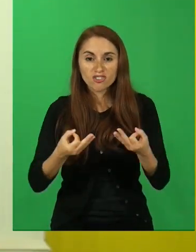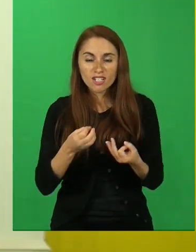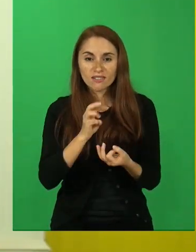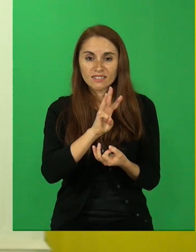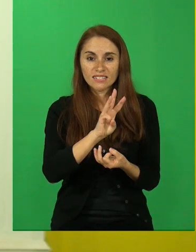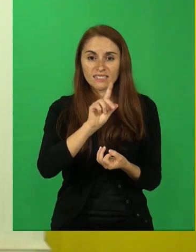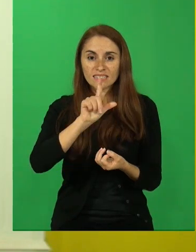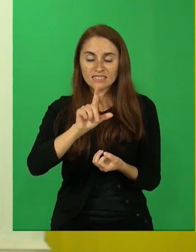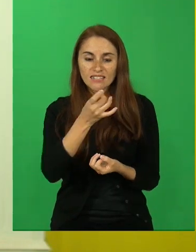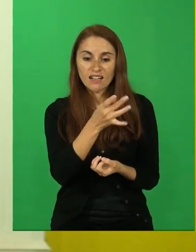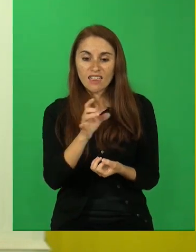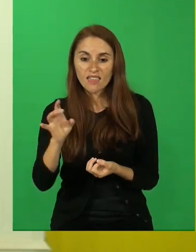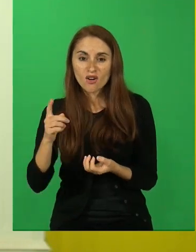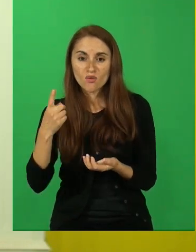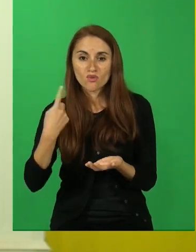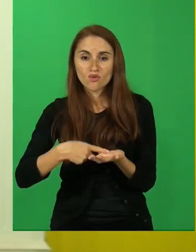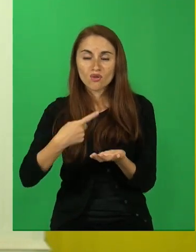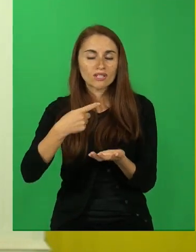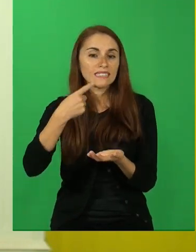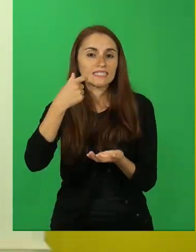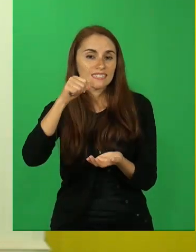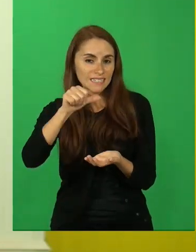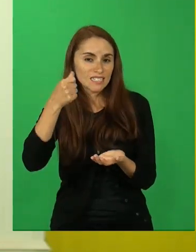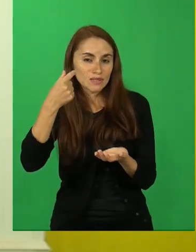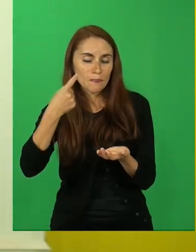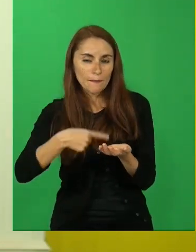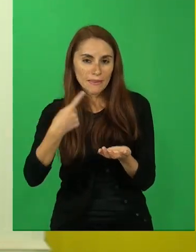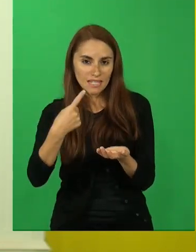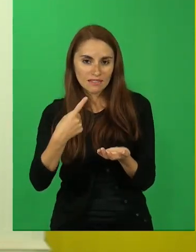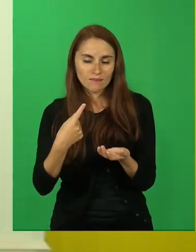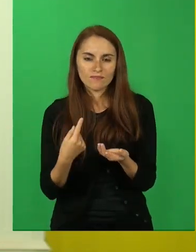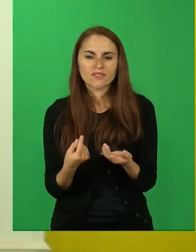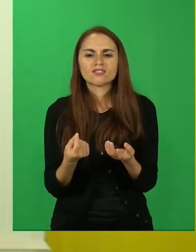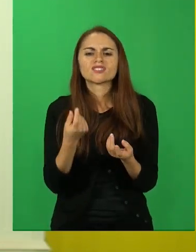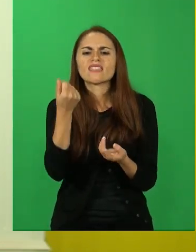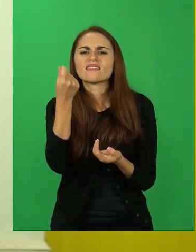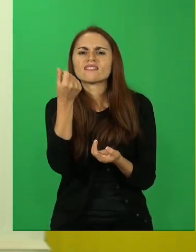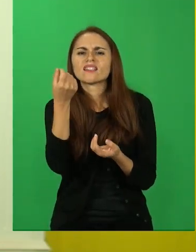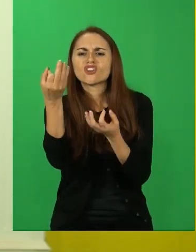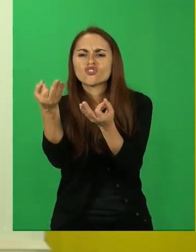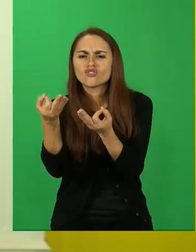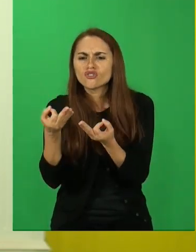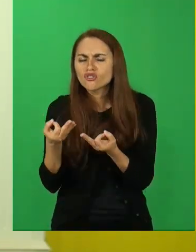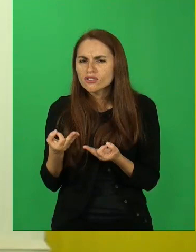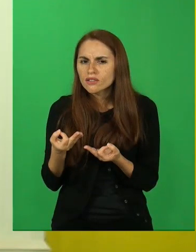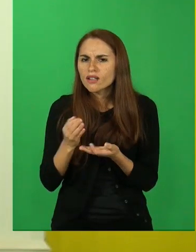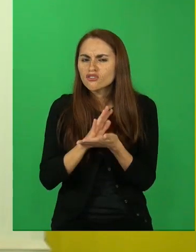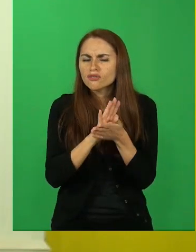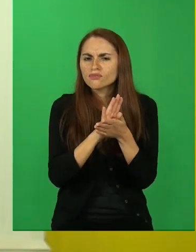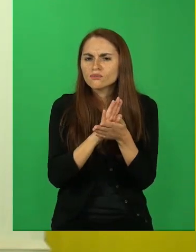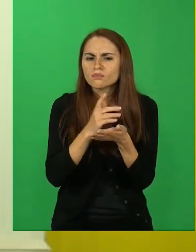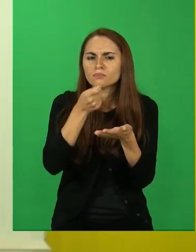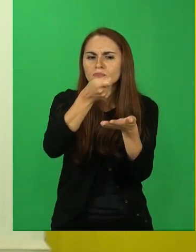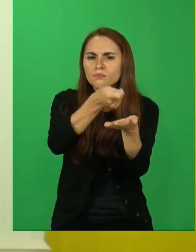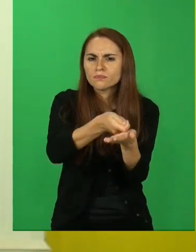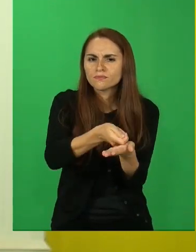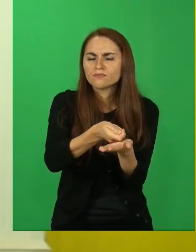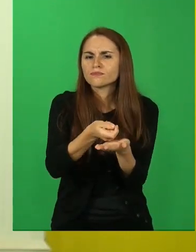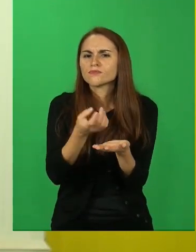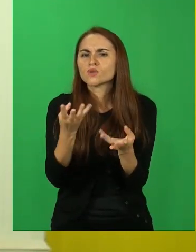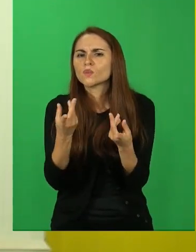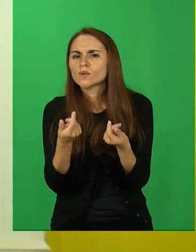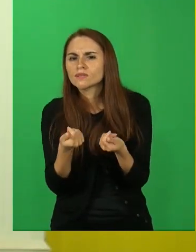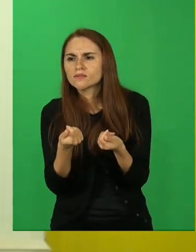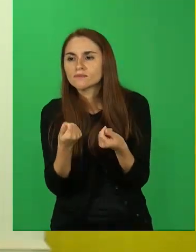a 6.000 pesos, y me estaban preguntando cuánto dinero gastó en comprar esos 37